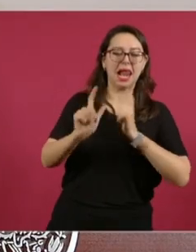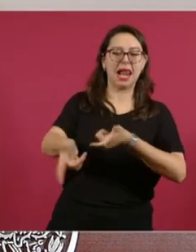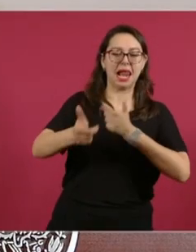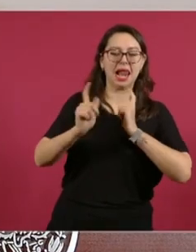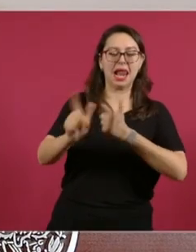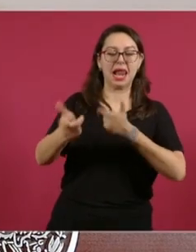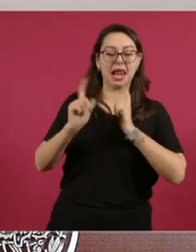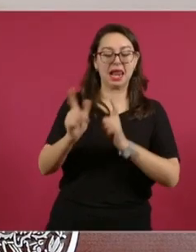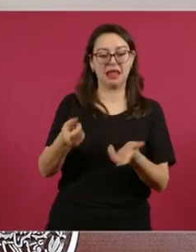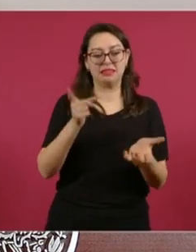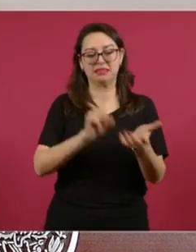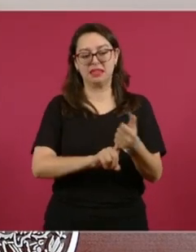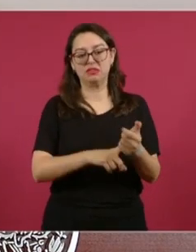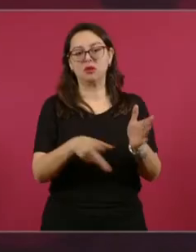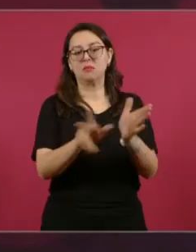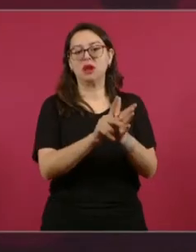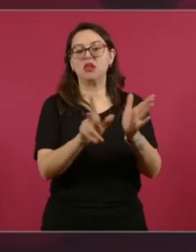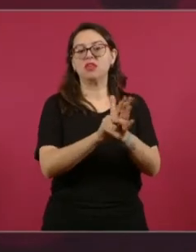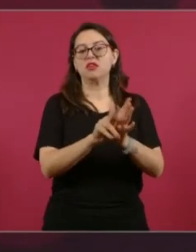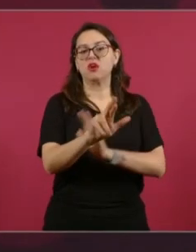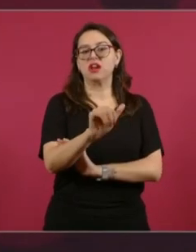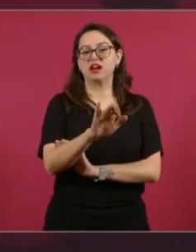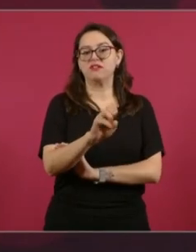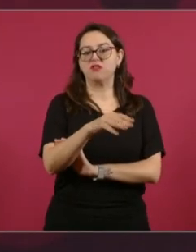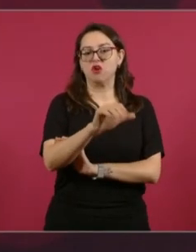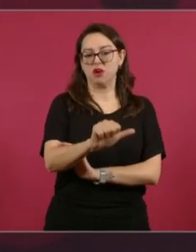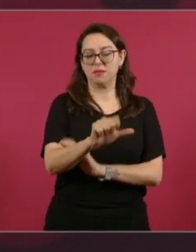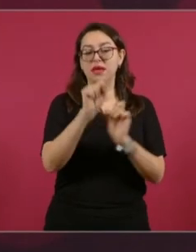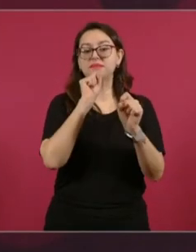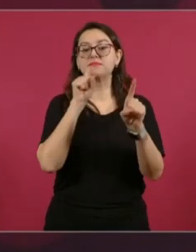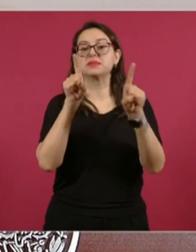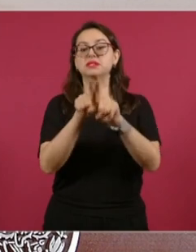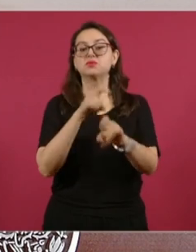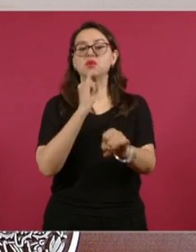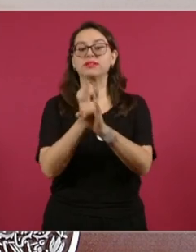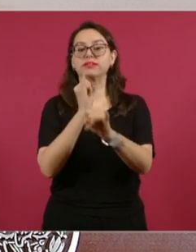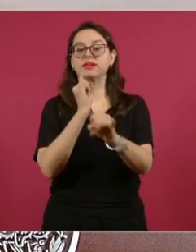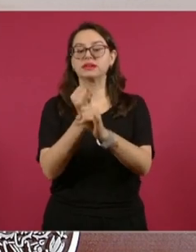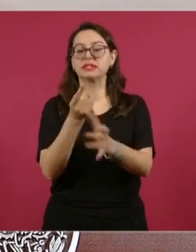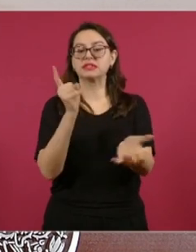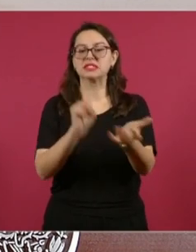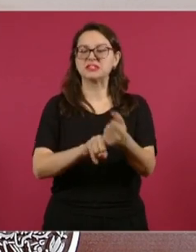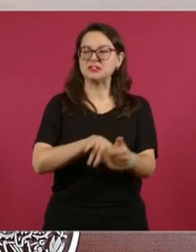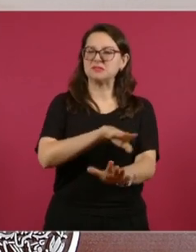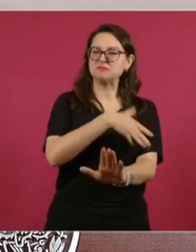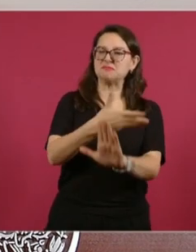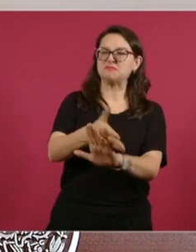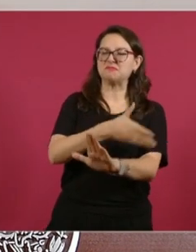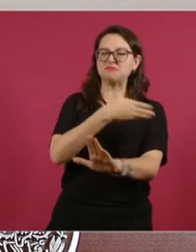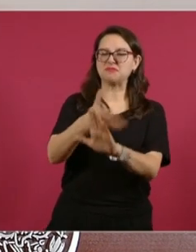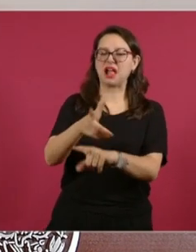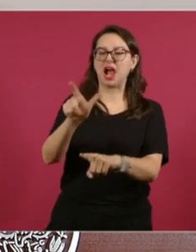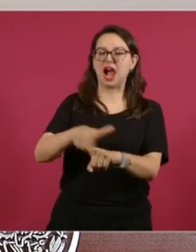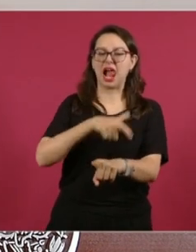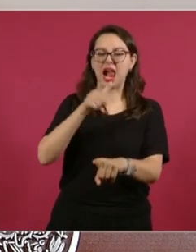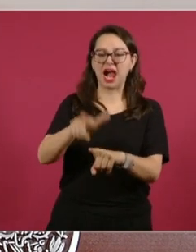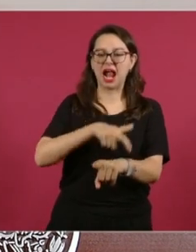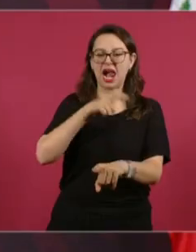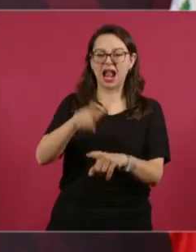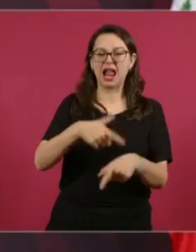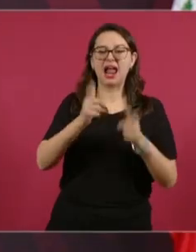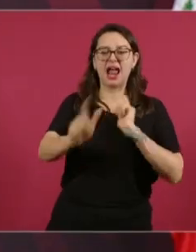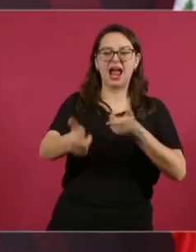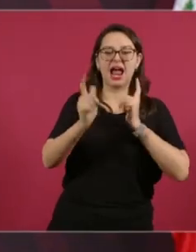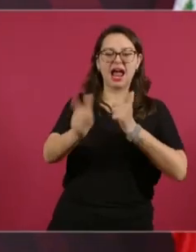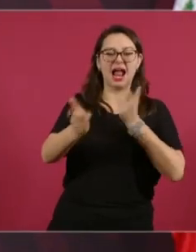y en sus redes sociales, a Peña, al extremo de convertirlo